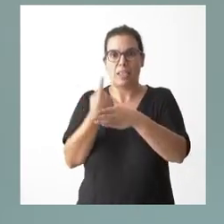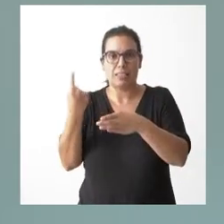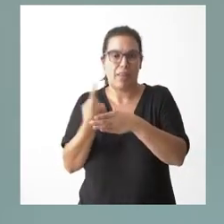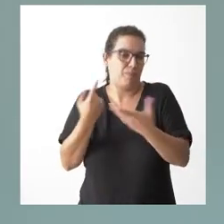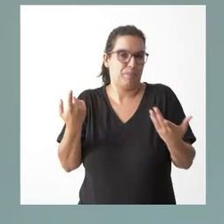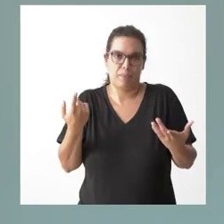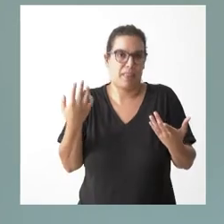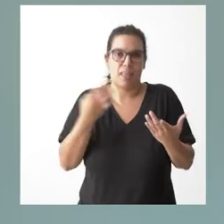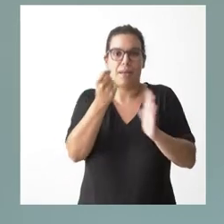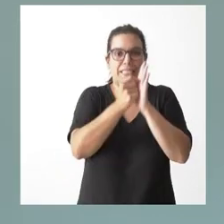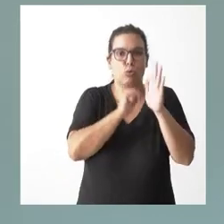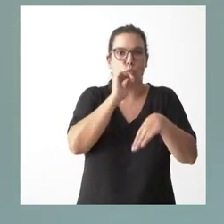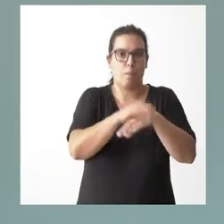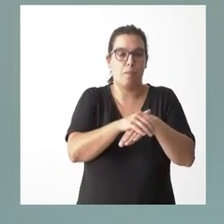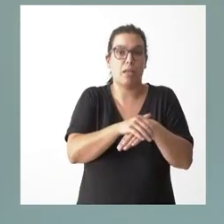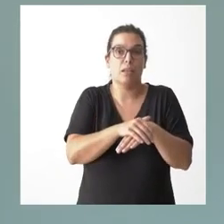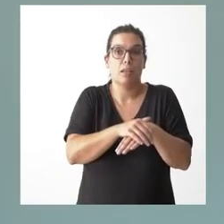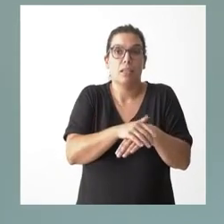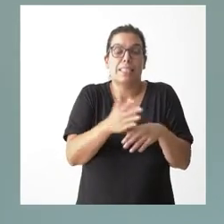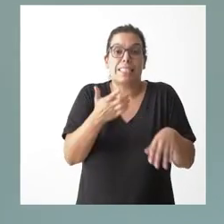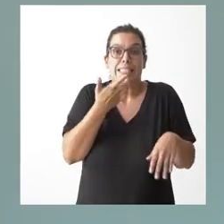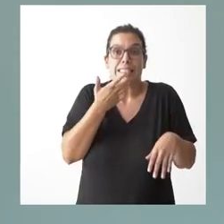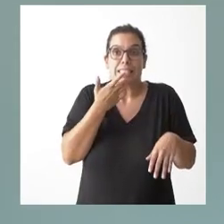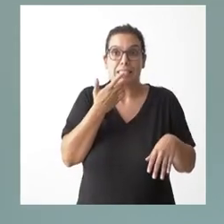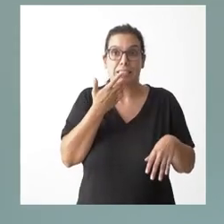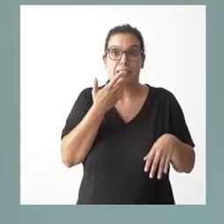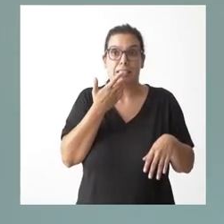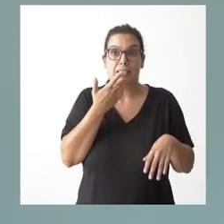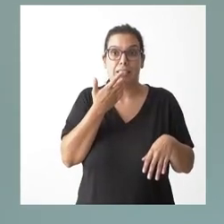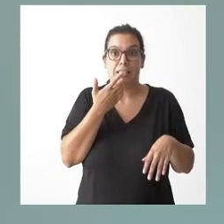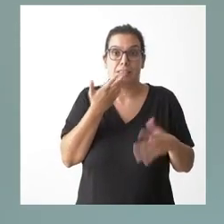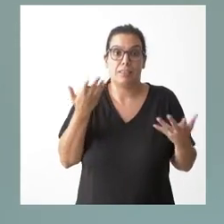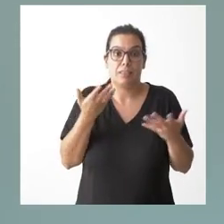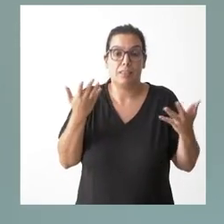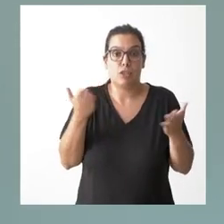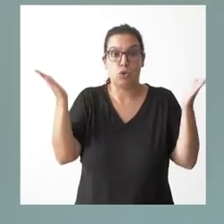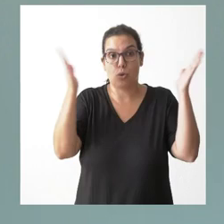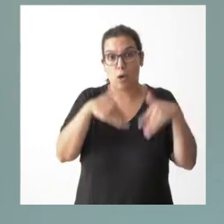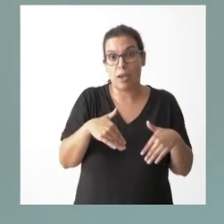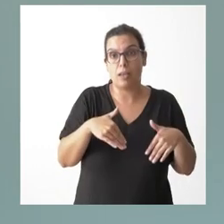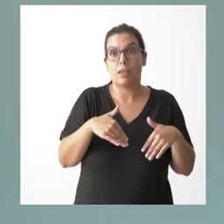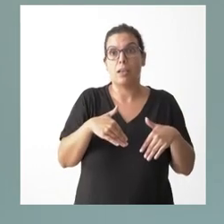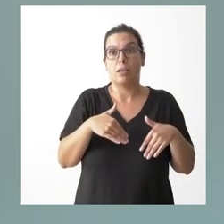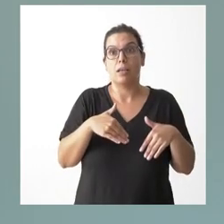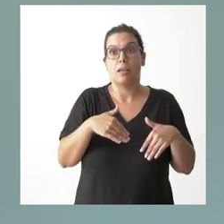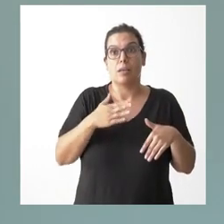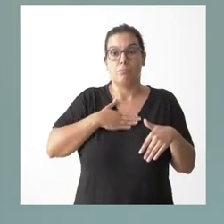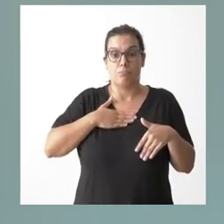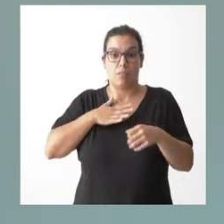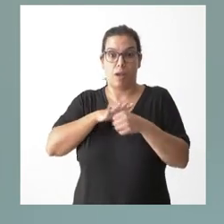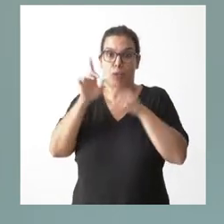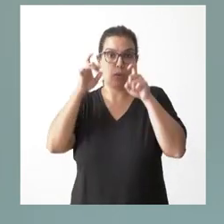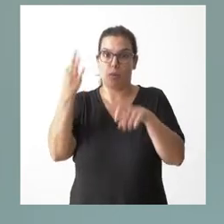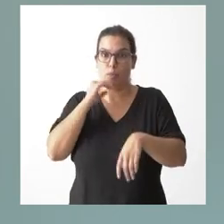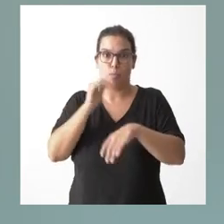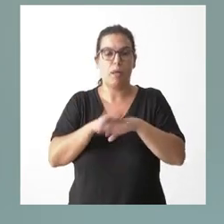tienen que cumplir unos requisitos que a lo mejor, si no estaba desde el ámbito educativo, podían dar este servicio, pero en el ámbito educativo lo tenían que cumplir.